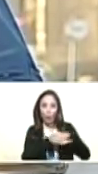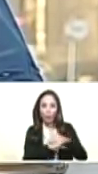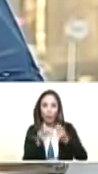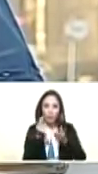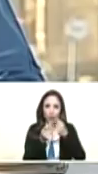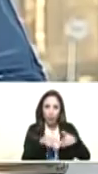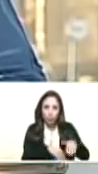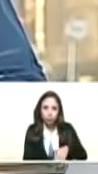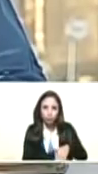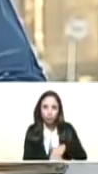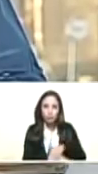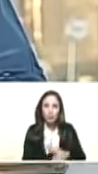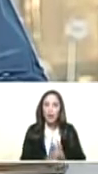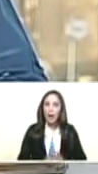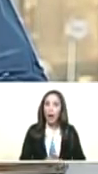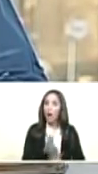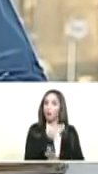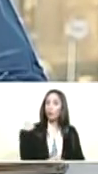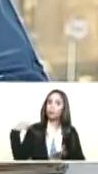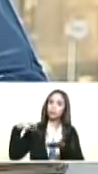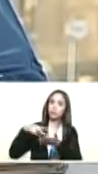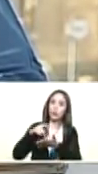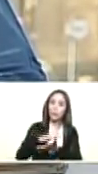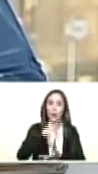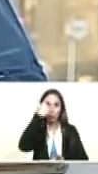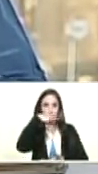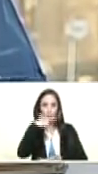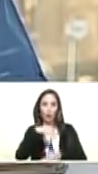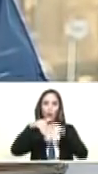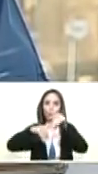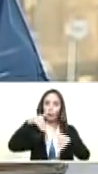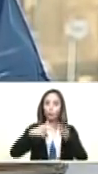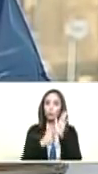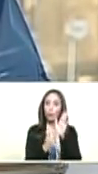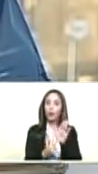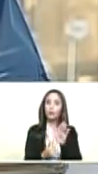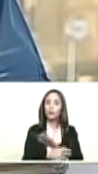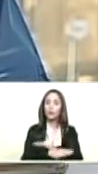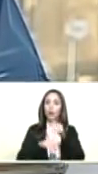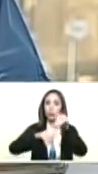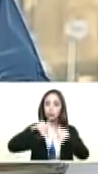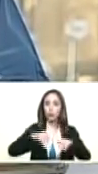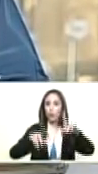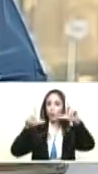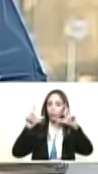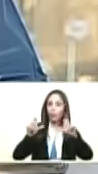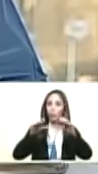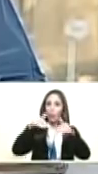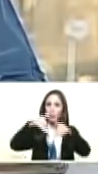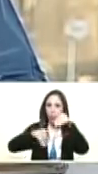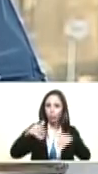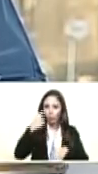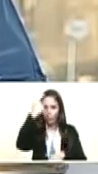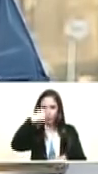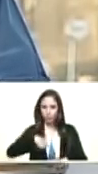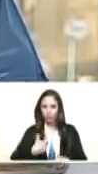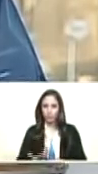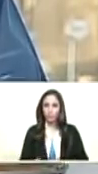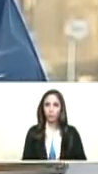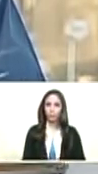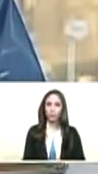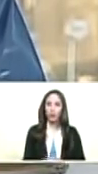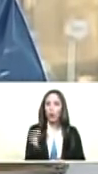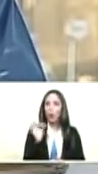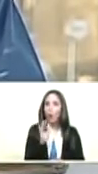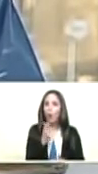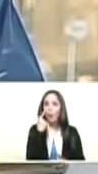ir y demostrar que votaron por ese candidato, porque le toman foto al voto. O llevan las